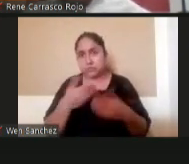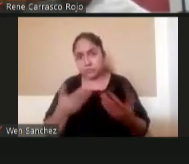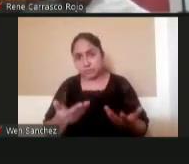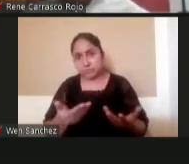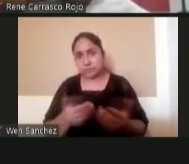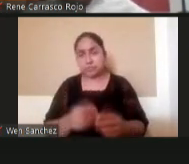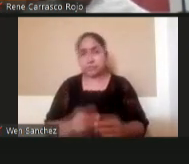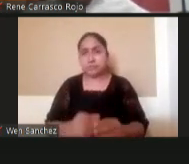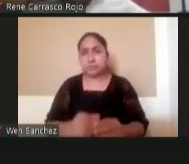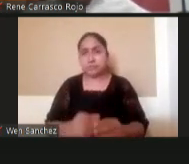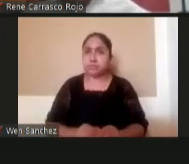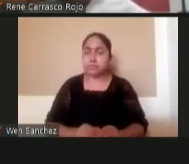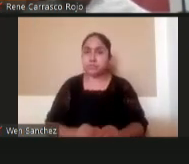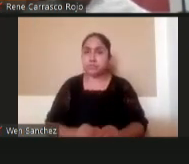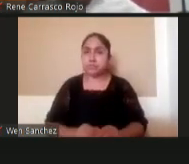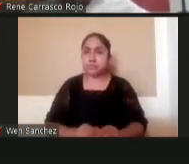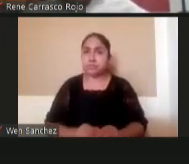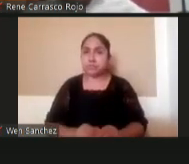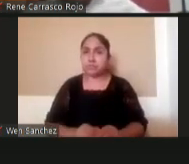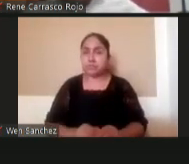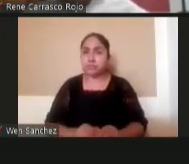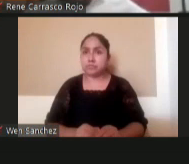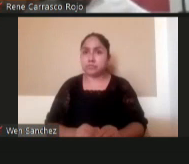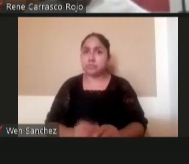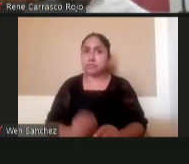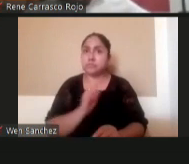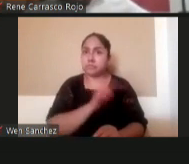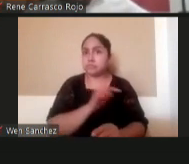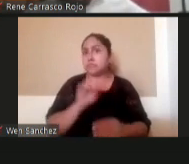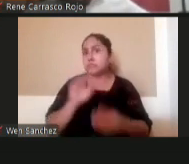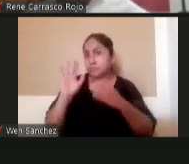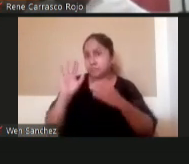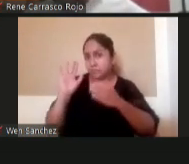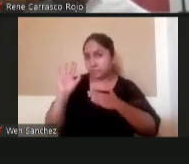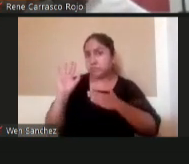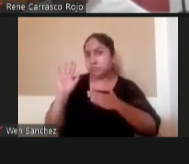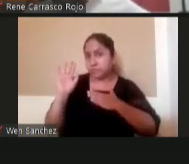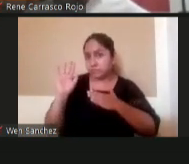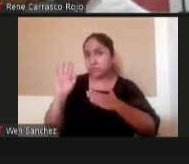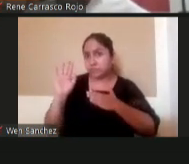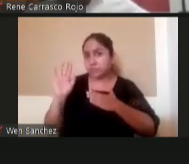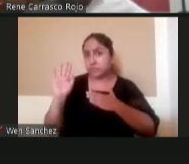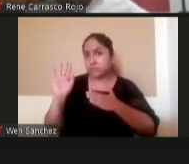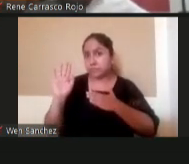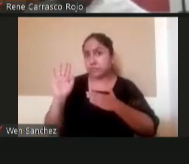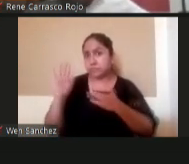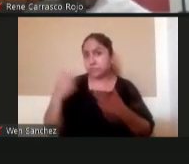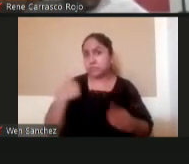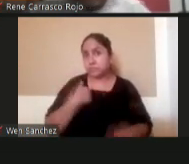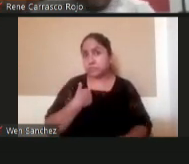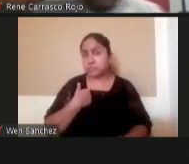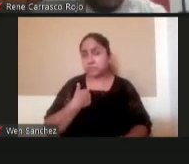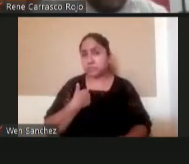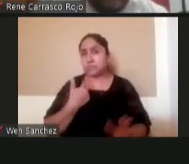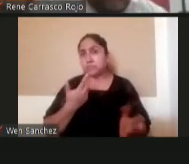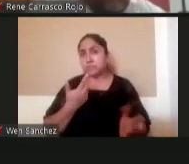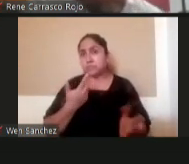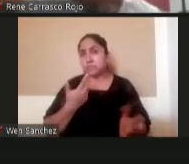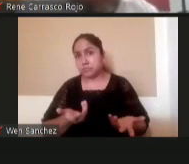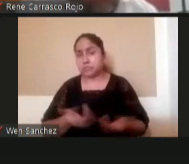empresa PASA. El compromiso está hecho. Yo he tenido respuesta de